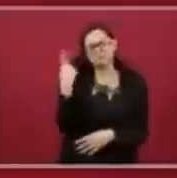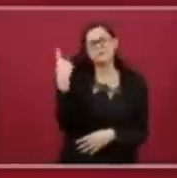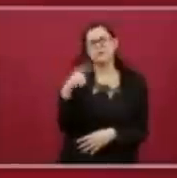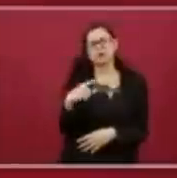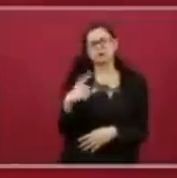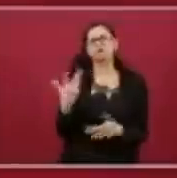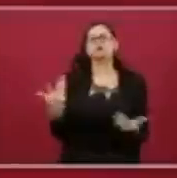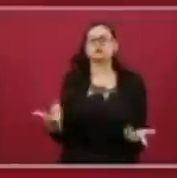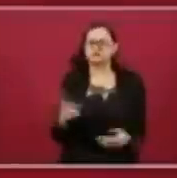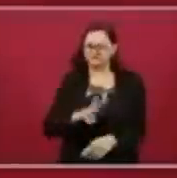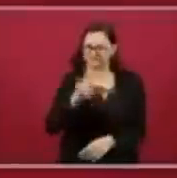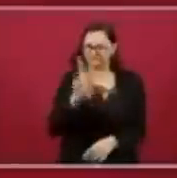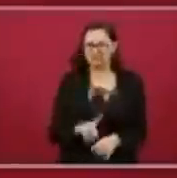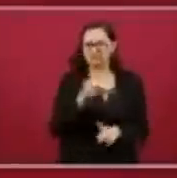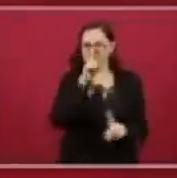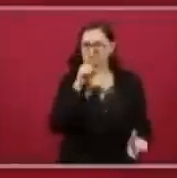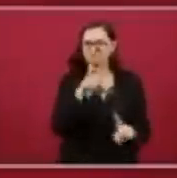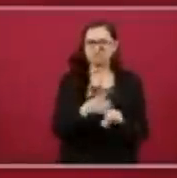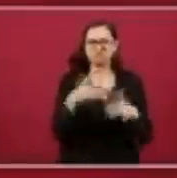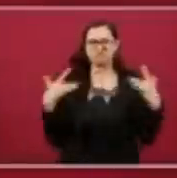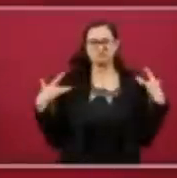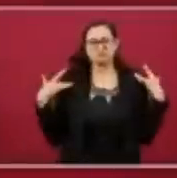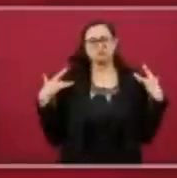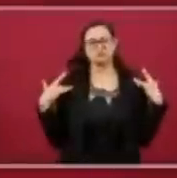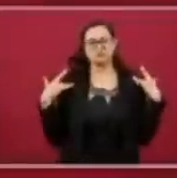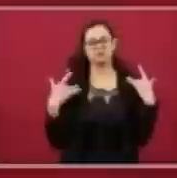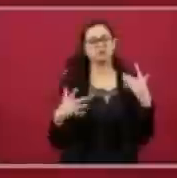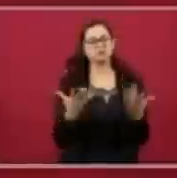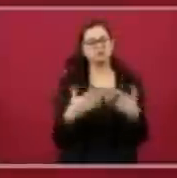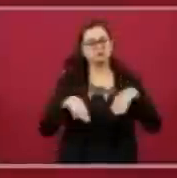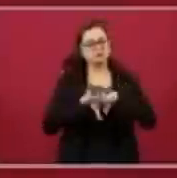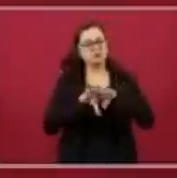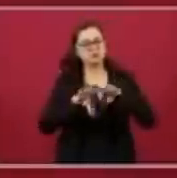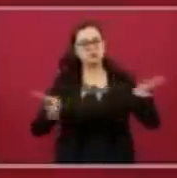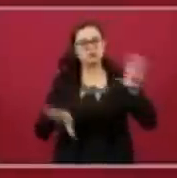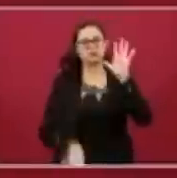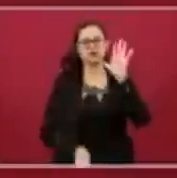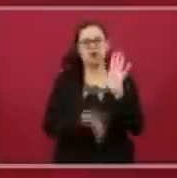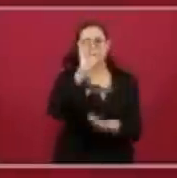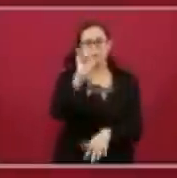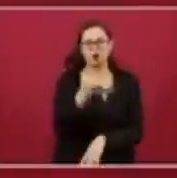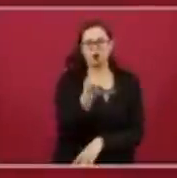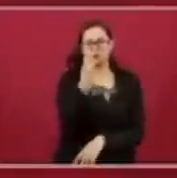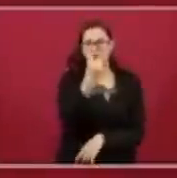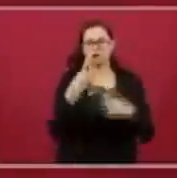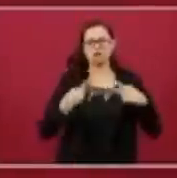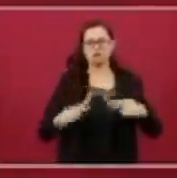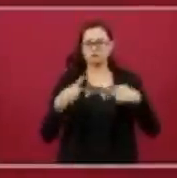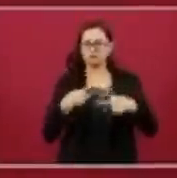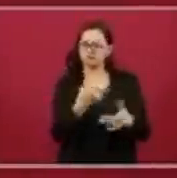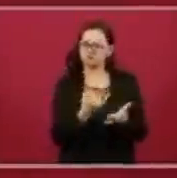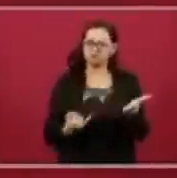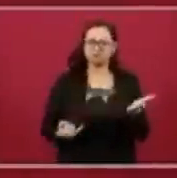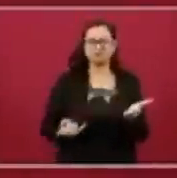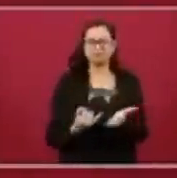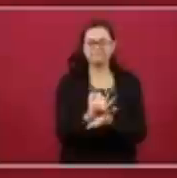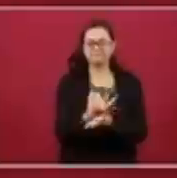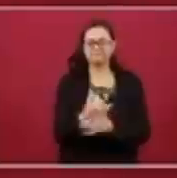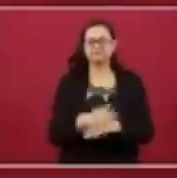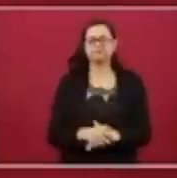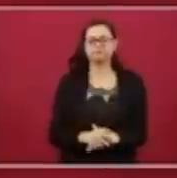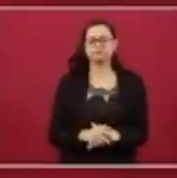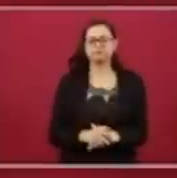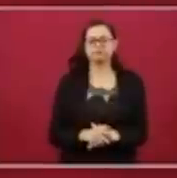asegurar objetividad y buscar una representación democrática en cualquier decisión. Por eso, este proceso